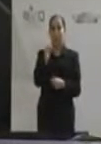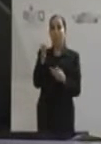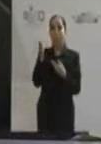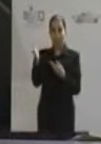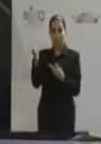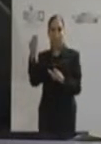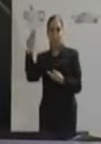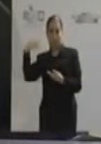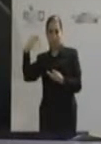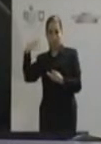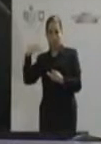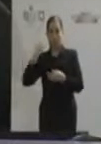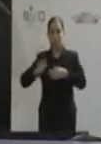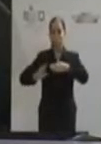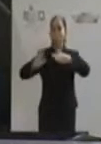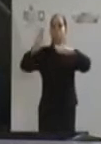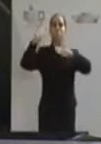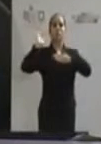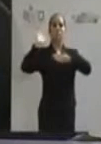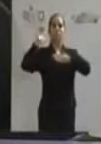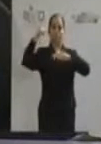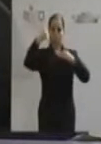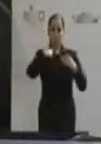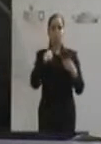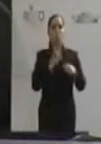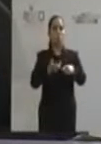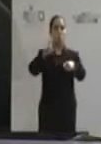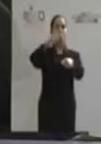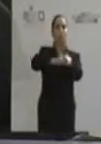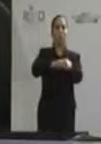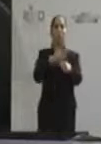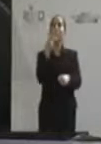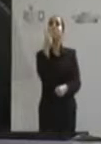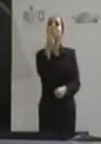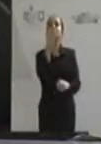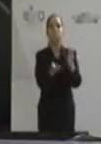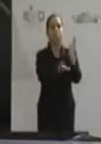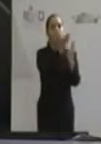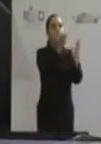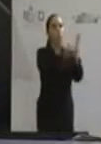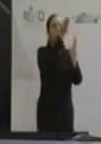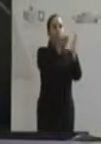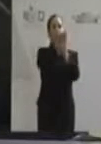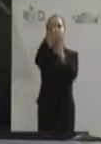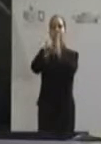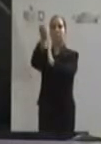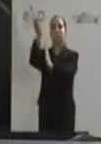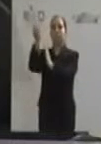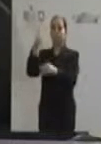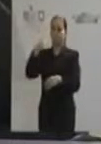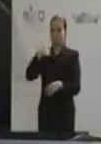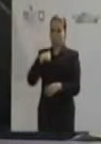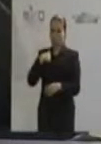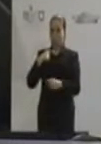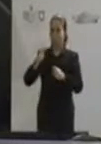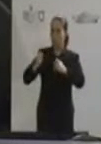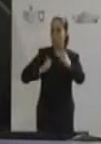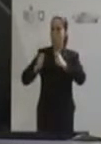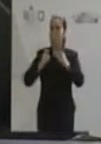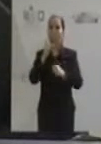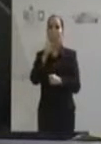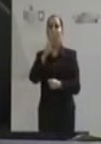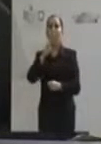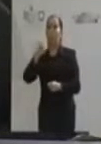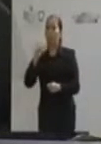queretanos a construir 3 hospitales. En el gobierno priista no se ha construido